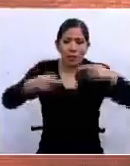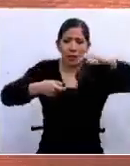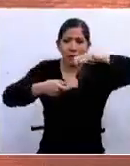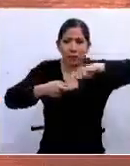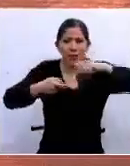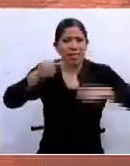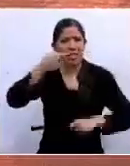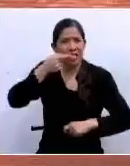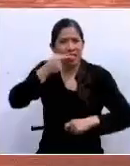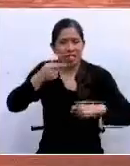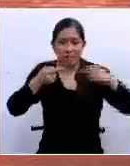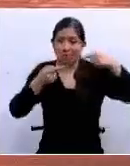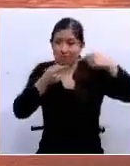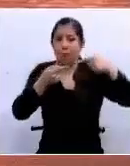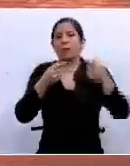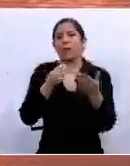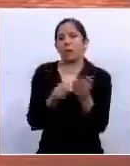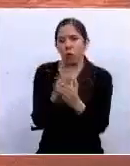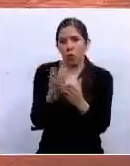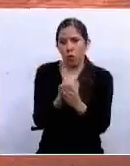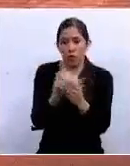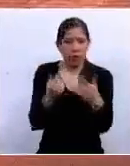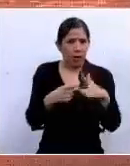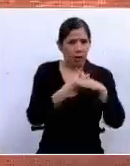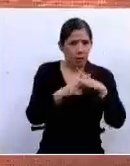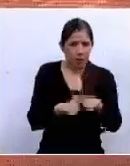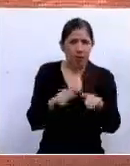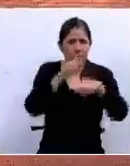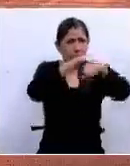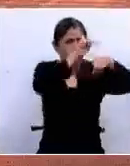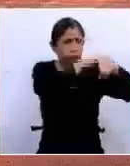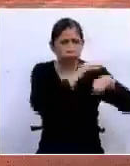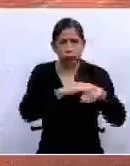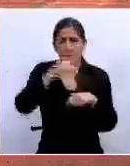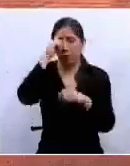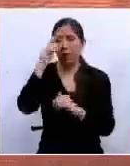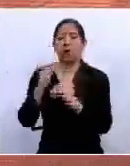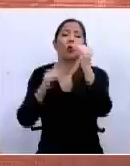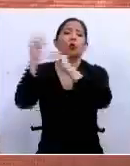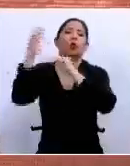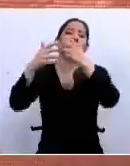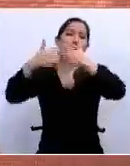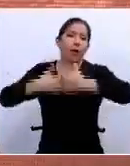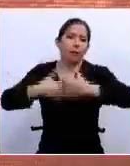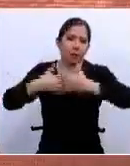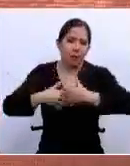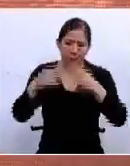mismo que ya también ha ingresado en un proceso de licitación para la construcción de esta empresa.